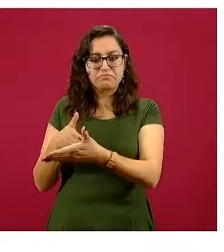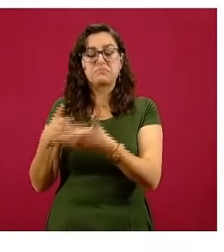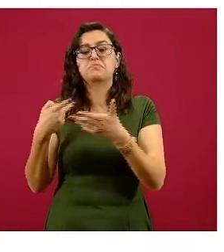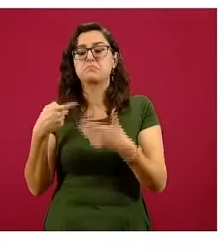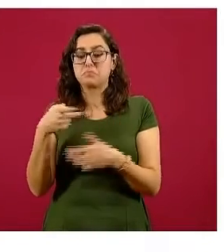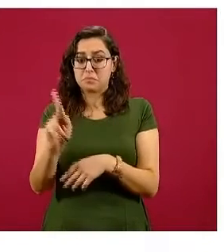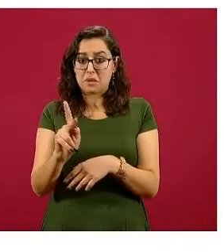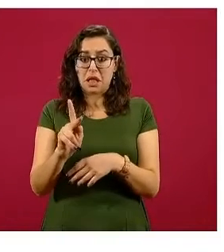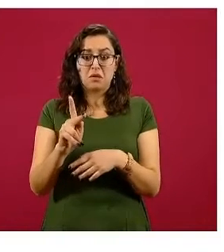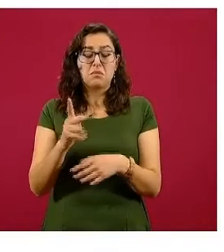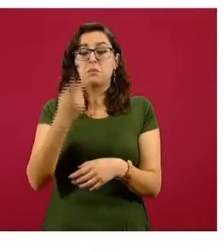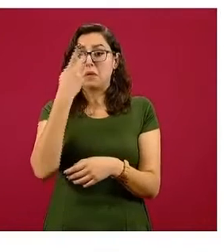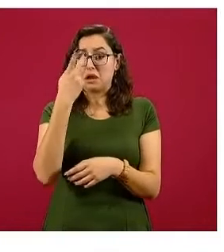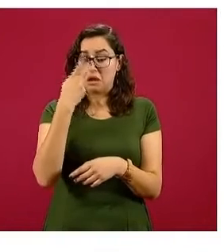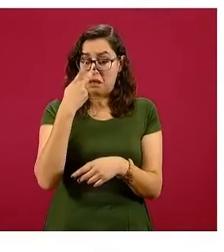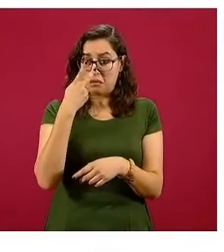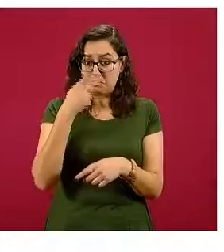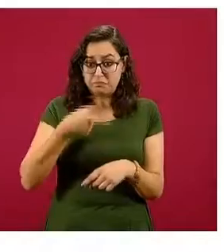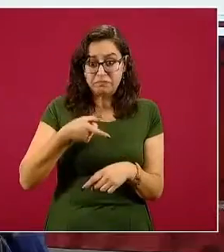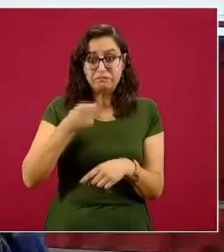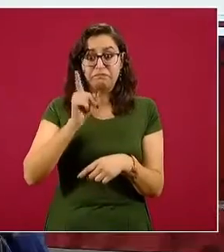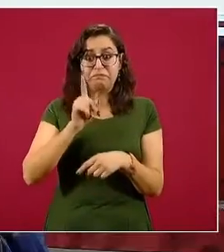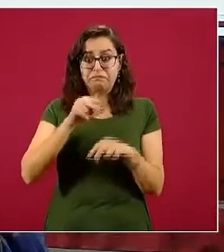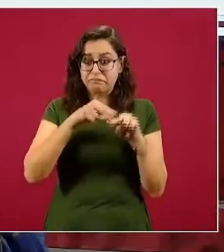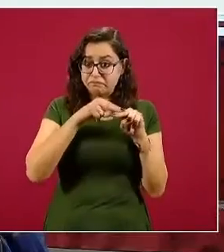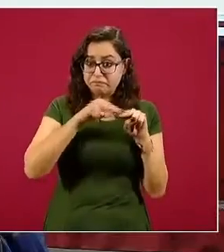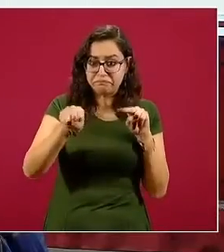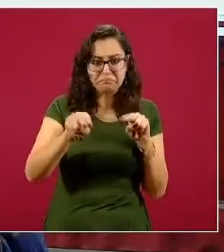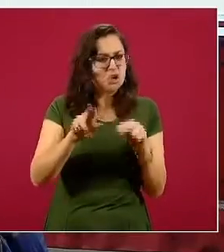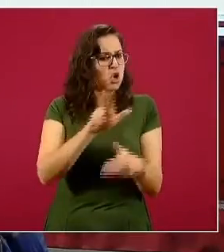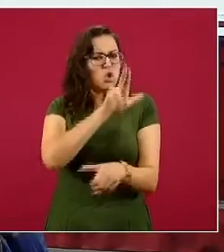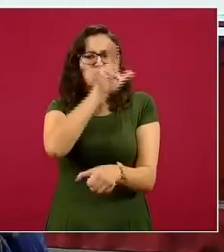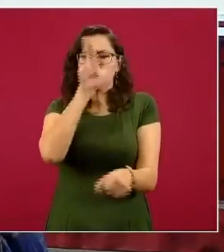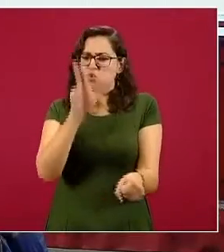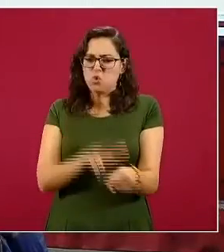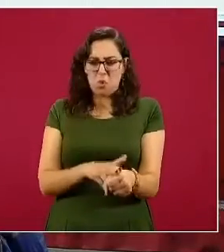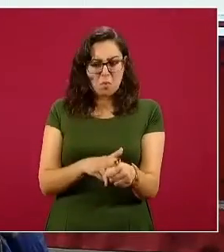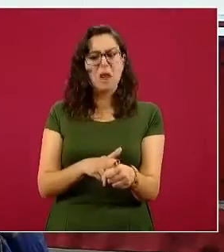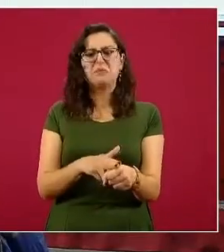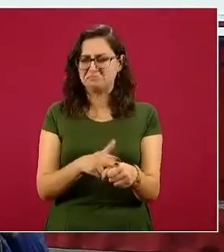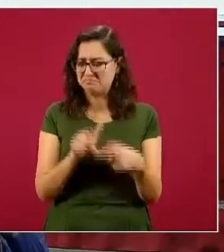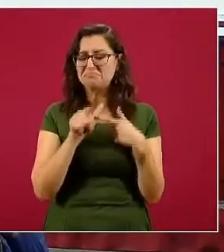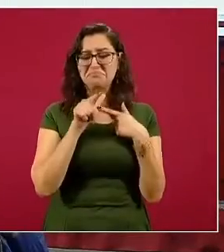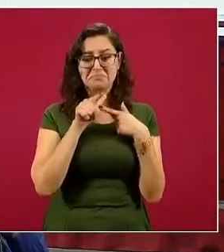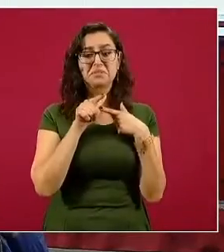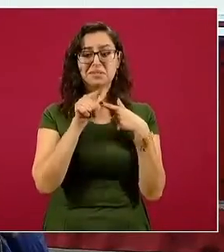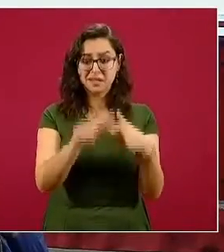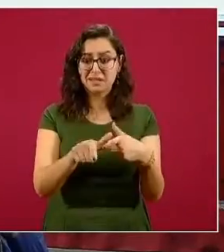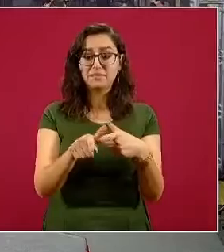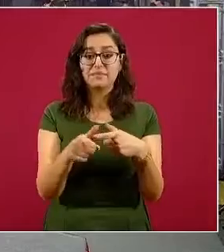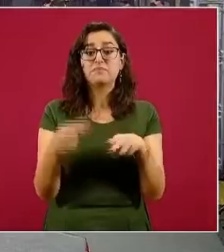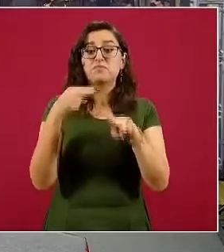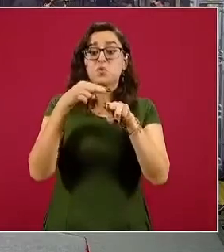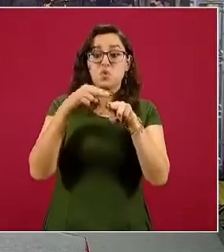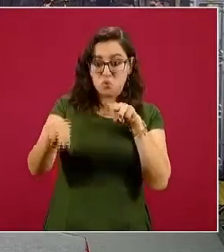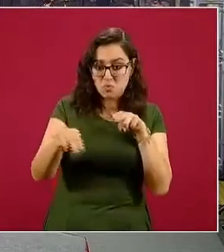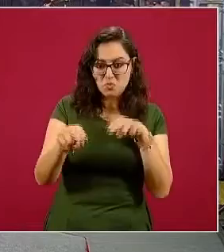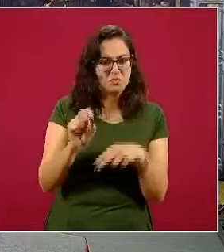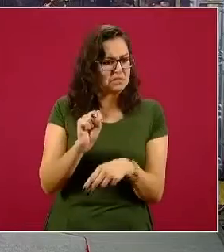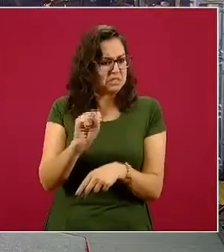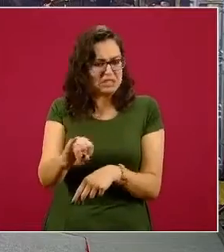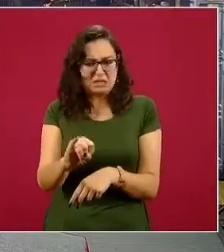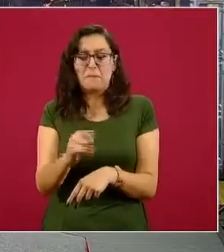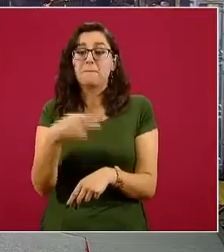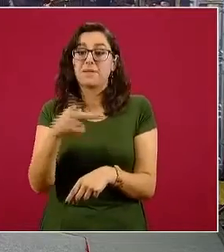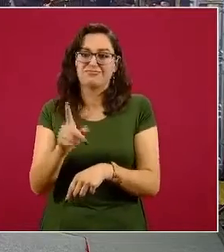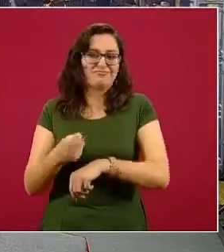eyaculando completamente normal. Va a haber líquido seminal suficiente para que en una eyaculación sea completamente